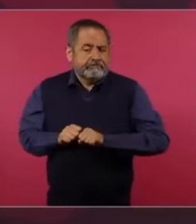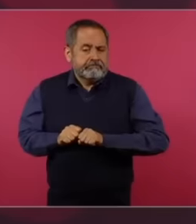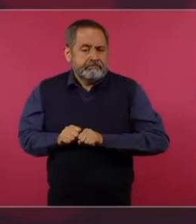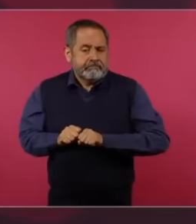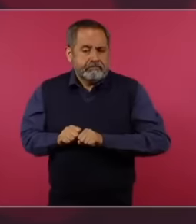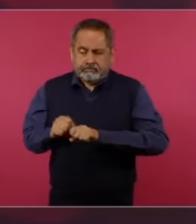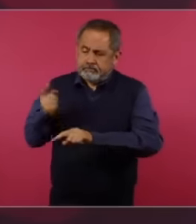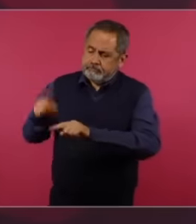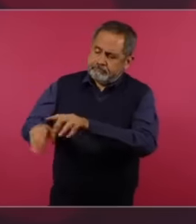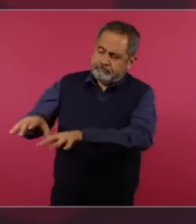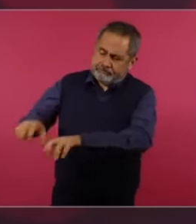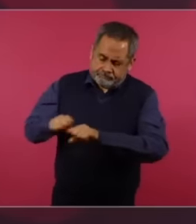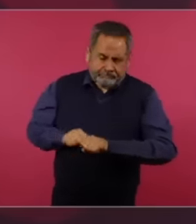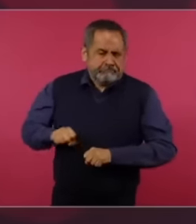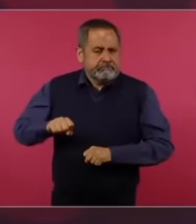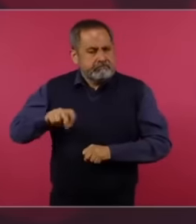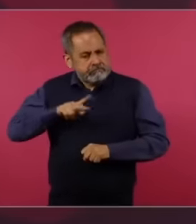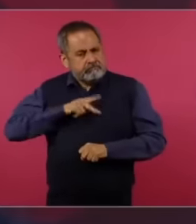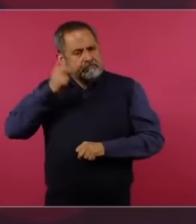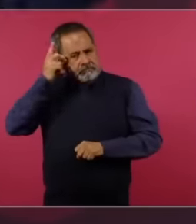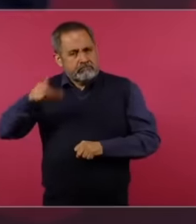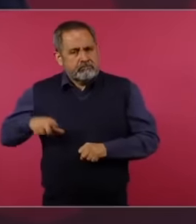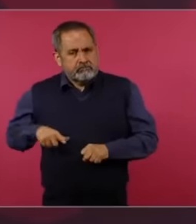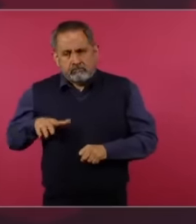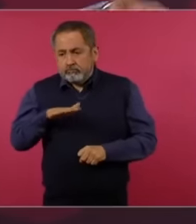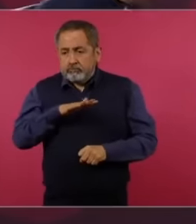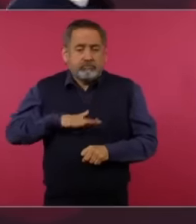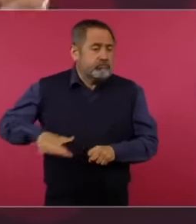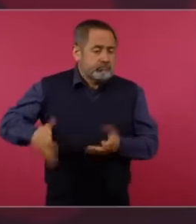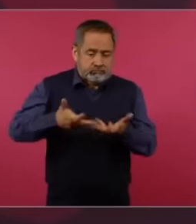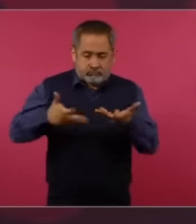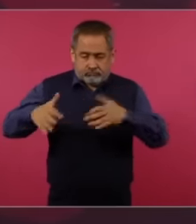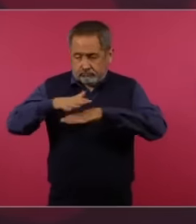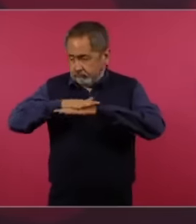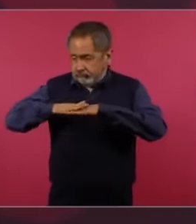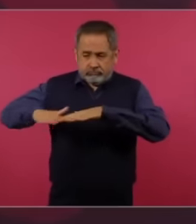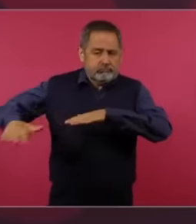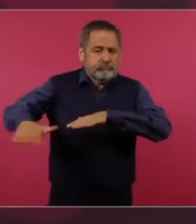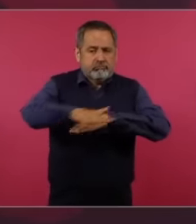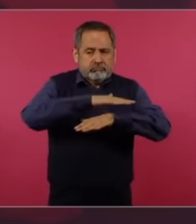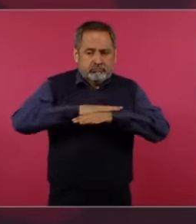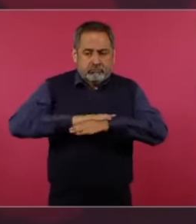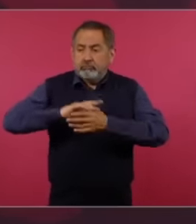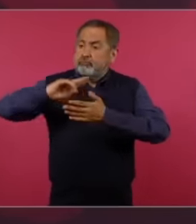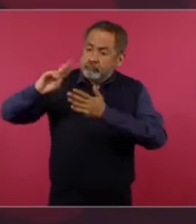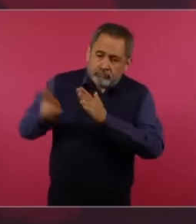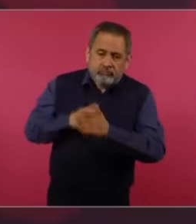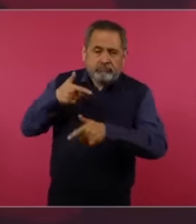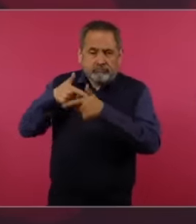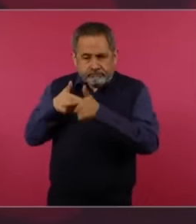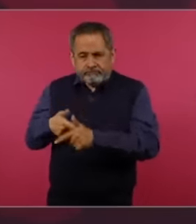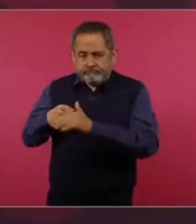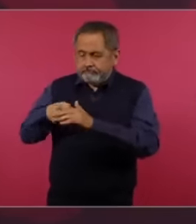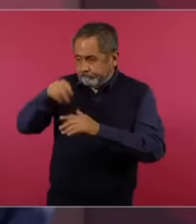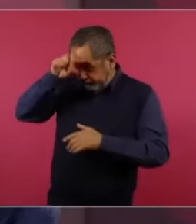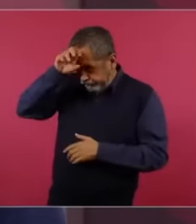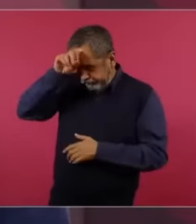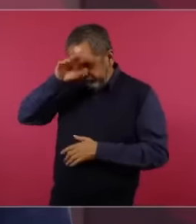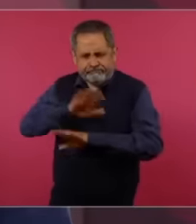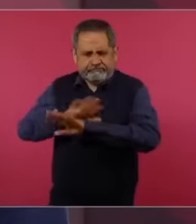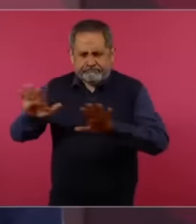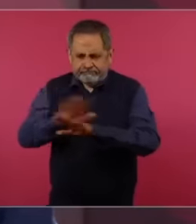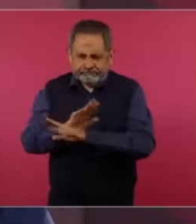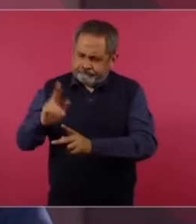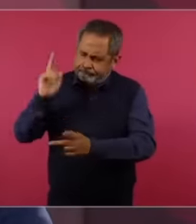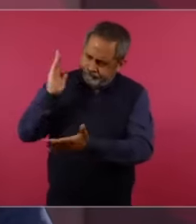a expropiar el terreno, toda la superficie, y ya no se iba a utilizar para extraer